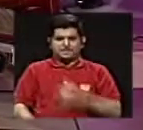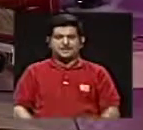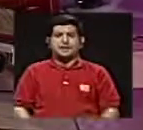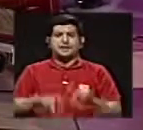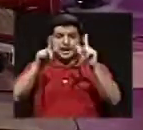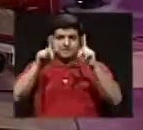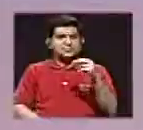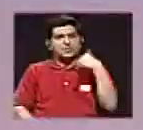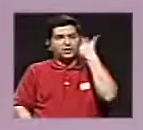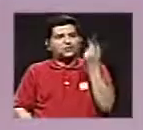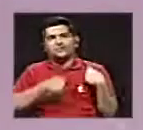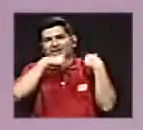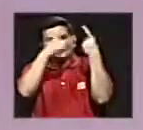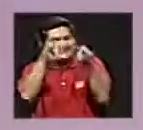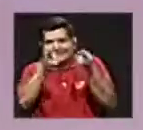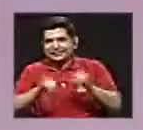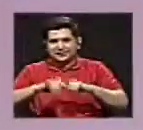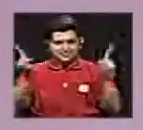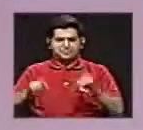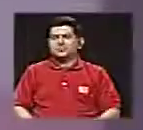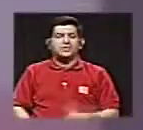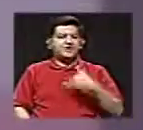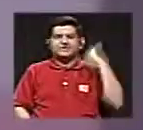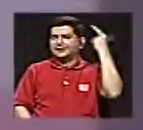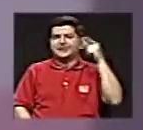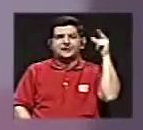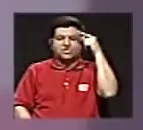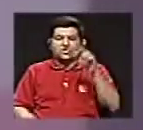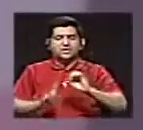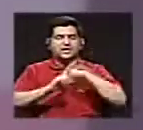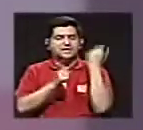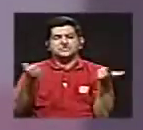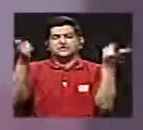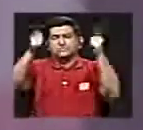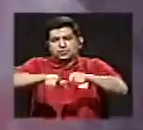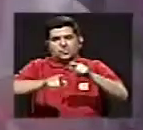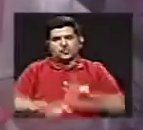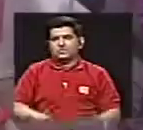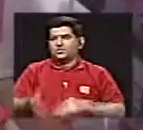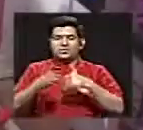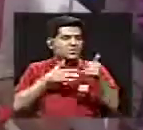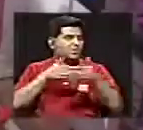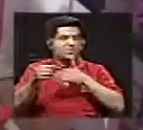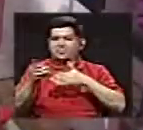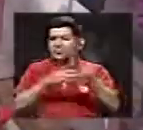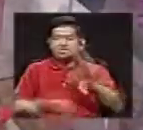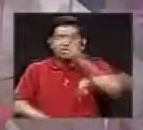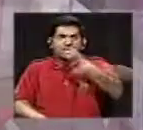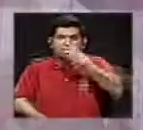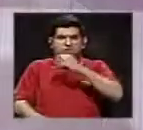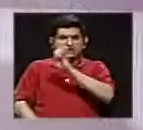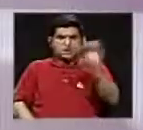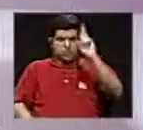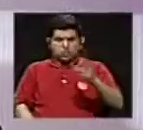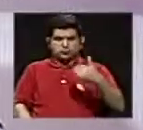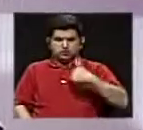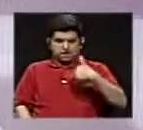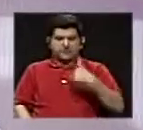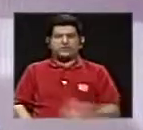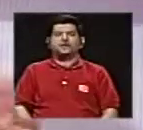los costarricenses conozcan cuál es la problemática de una parte de Costa Rica, de una parte bellísima de Costa Rica